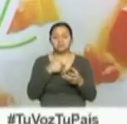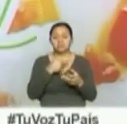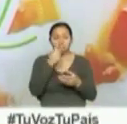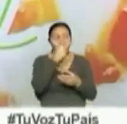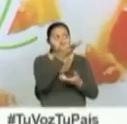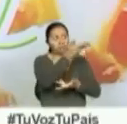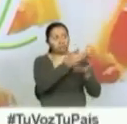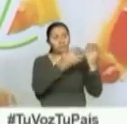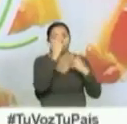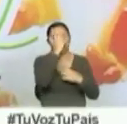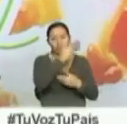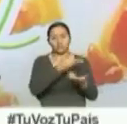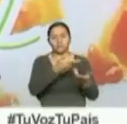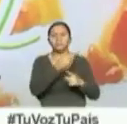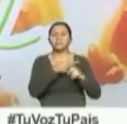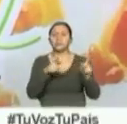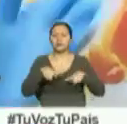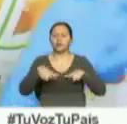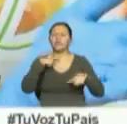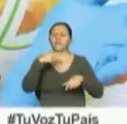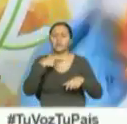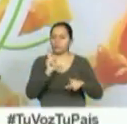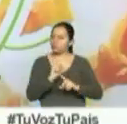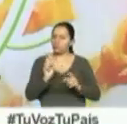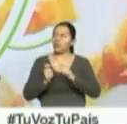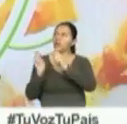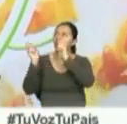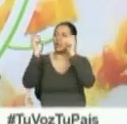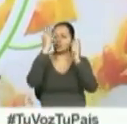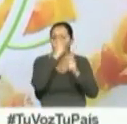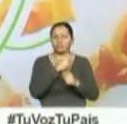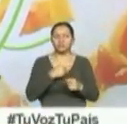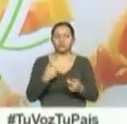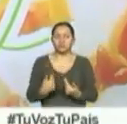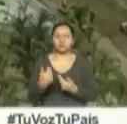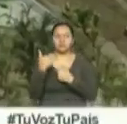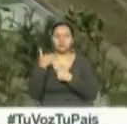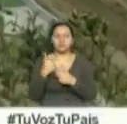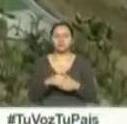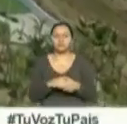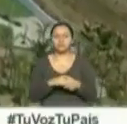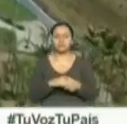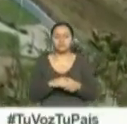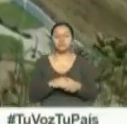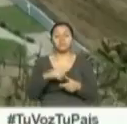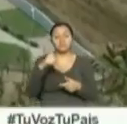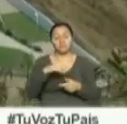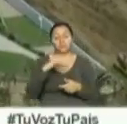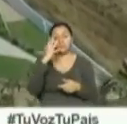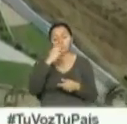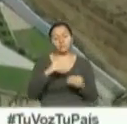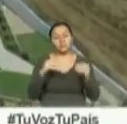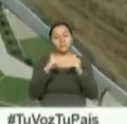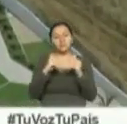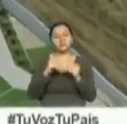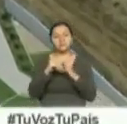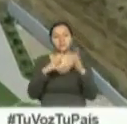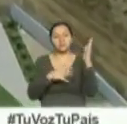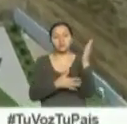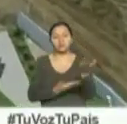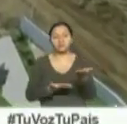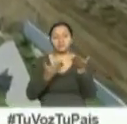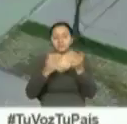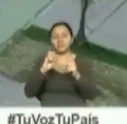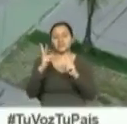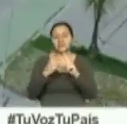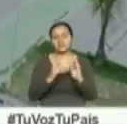idea de todas Las Palmas, pues no podemos tener un local feo teniendo algo tan bonito al frente, una vista tan linda. Este espectacular proyecto contempla una